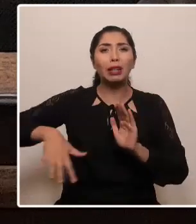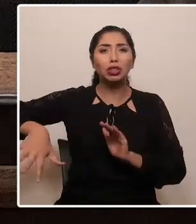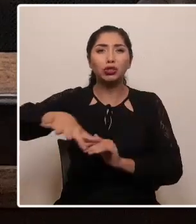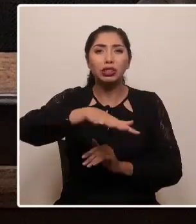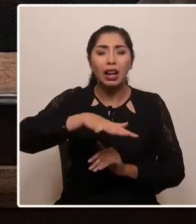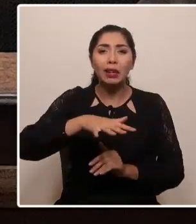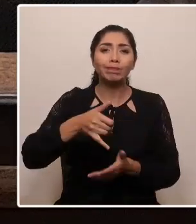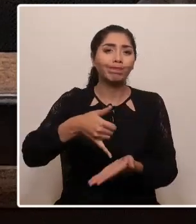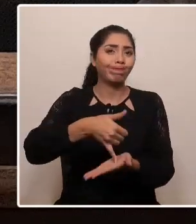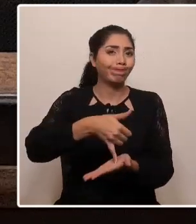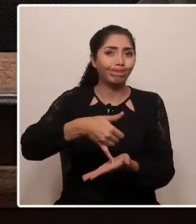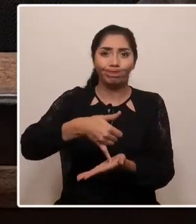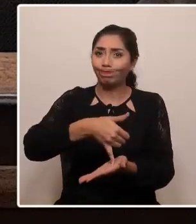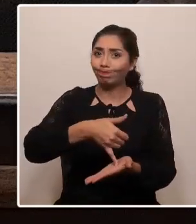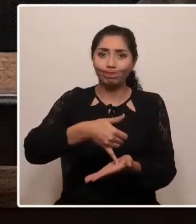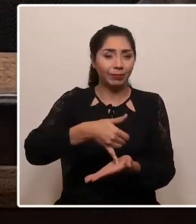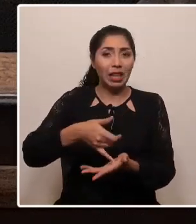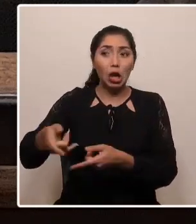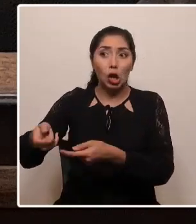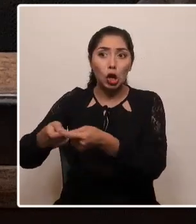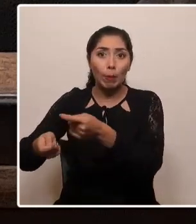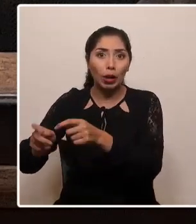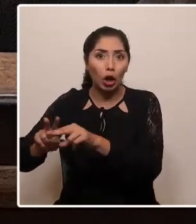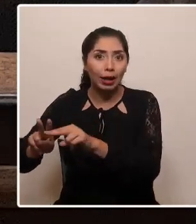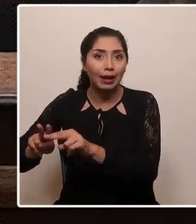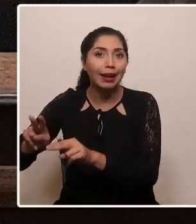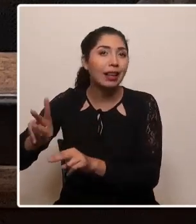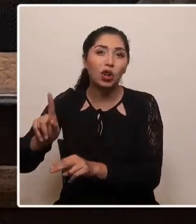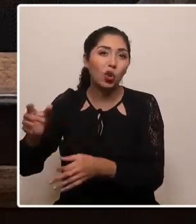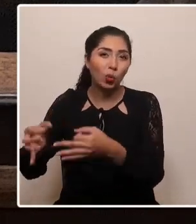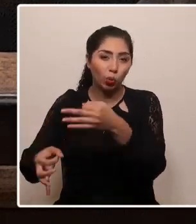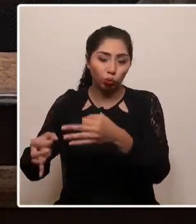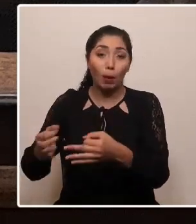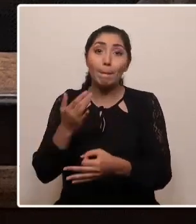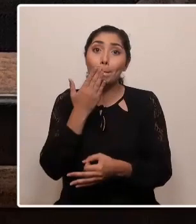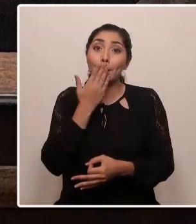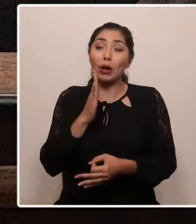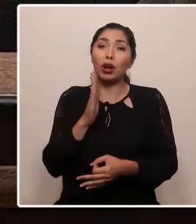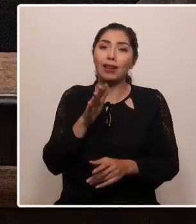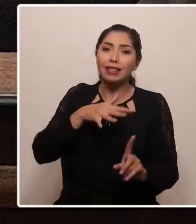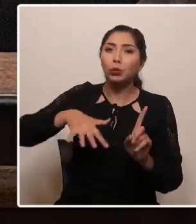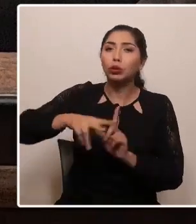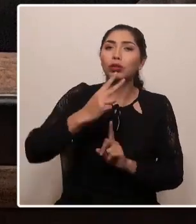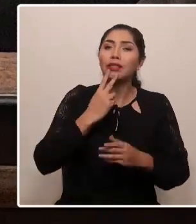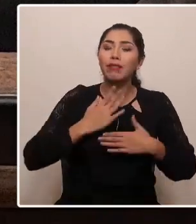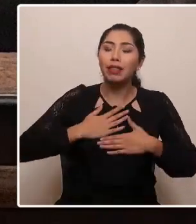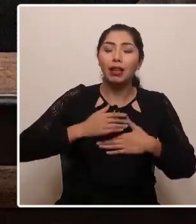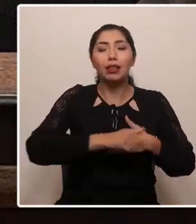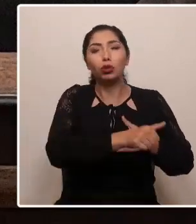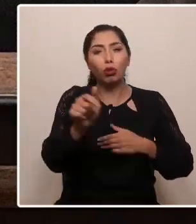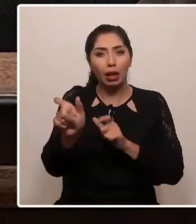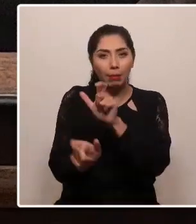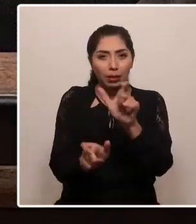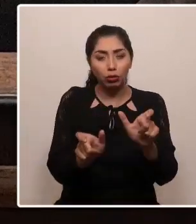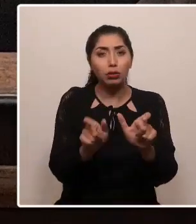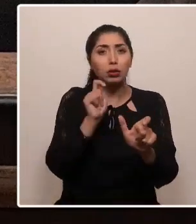y arreglos económicos injustos. Mejorar las condiciones de vida cotidiana de todas las personas implica incluir la salud en todas las